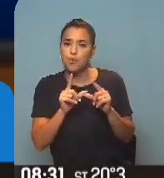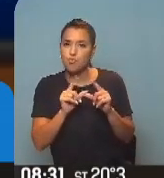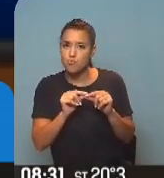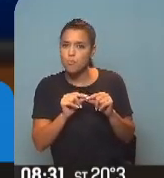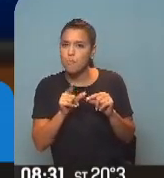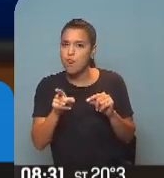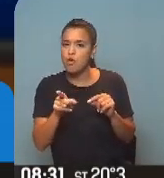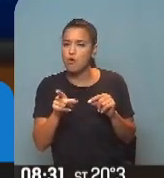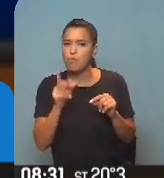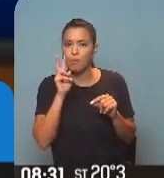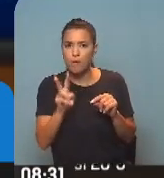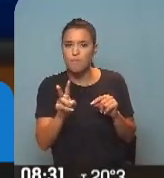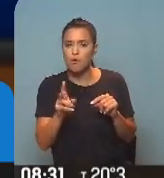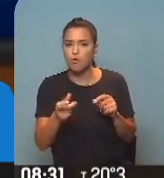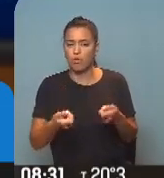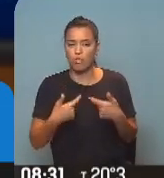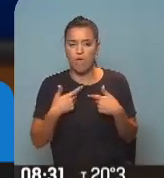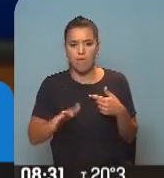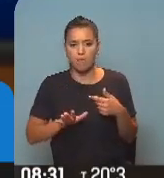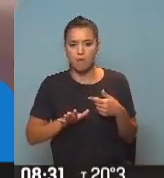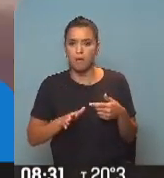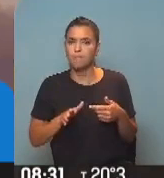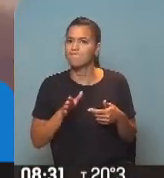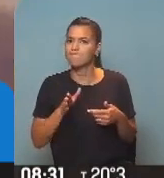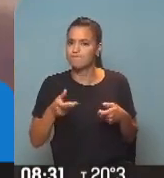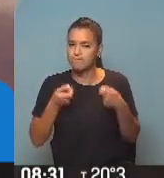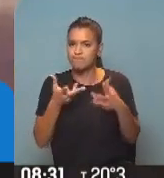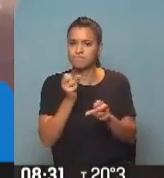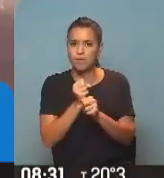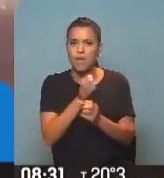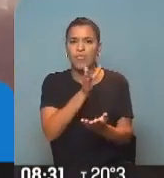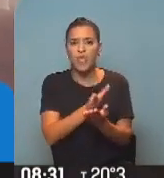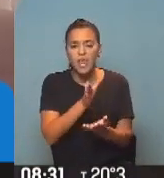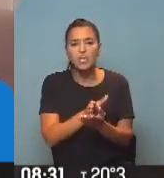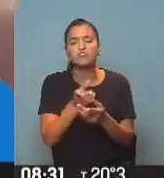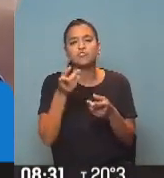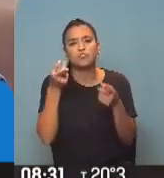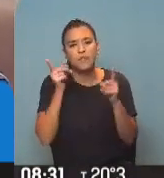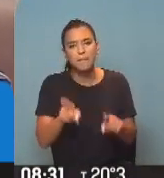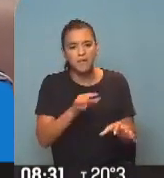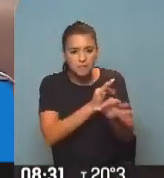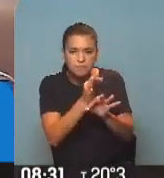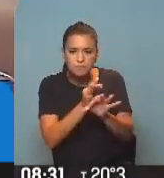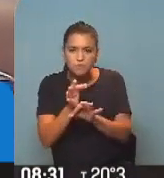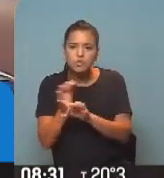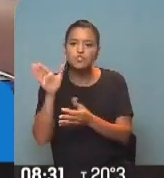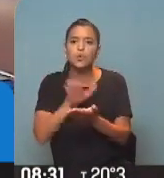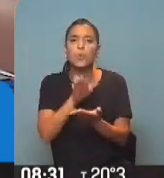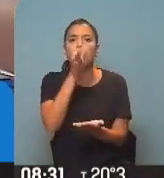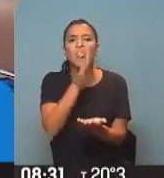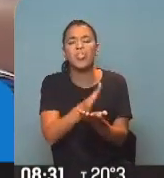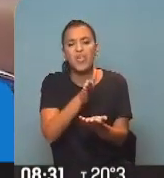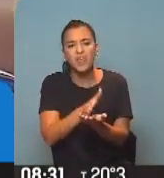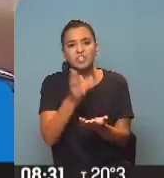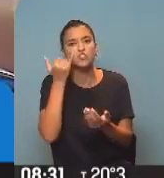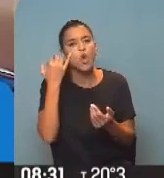generar acciones no solamente de defensa de derechos sino también de concientización respecto a a los derechos y a